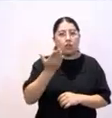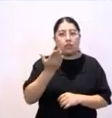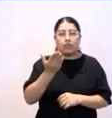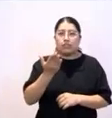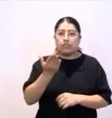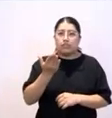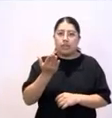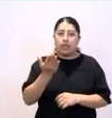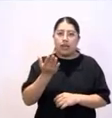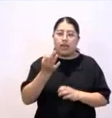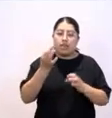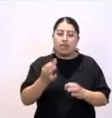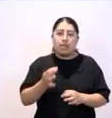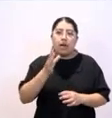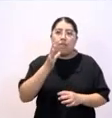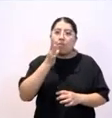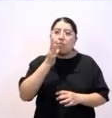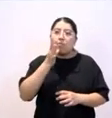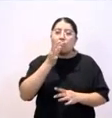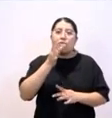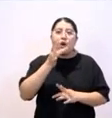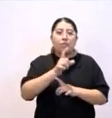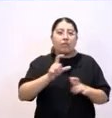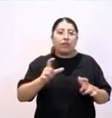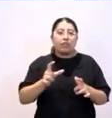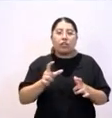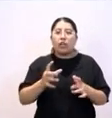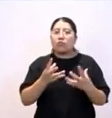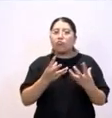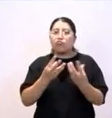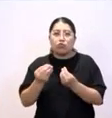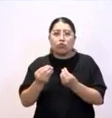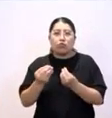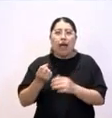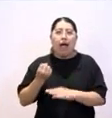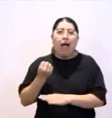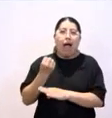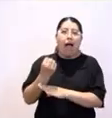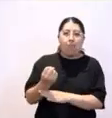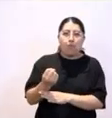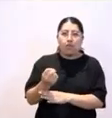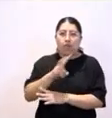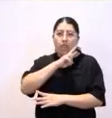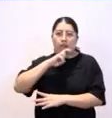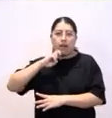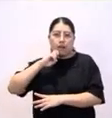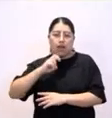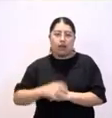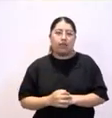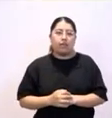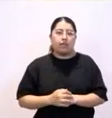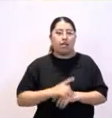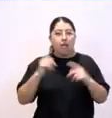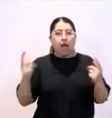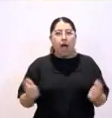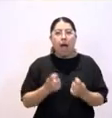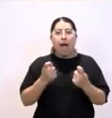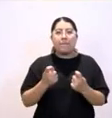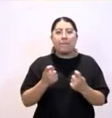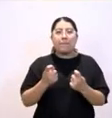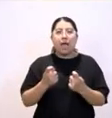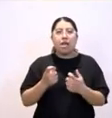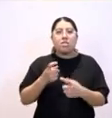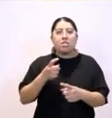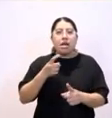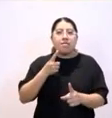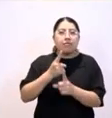por muchos de los que están apoyando al régimen sionista de Israel, y esta es la realidad. Hay una campaña de persecución contra las personas